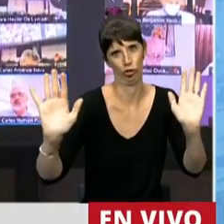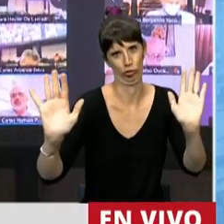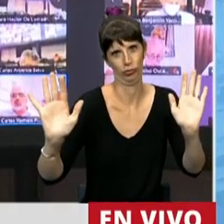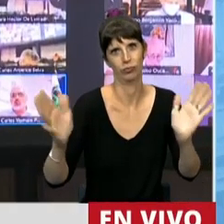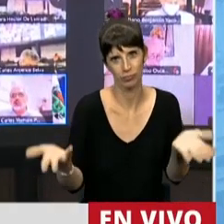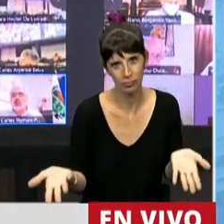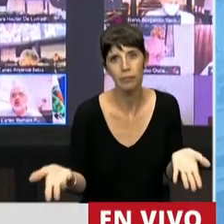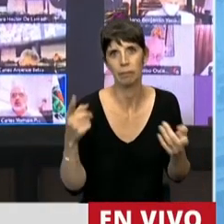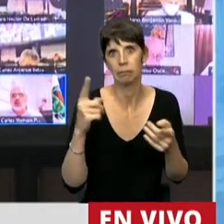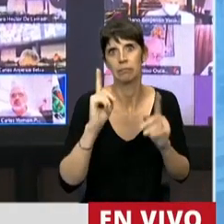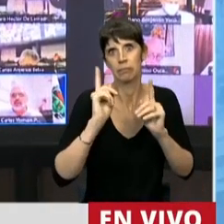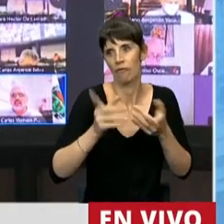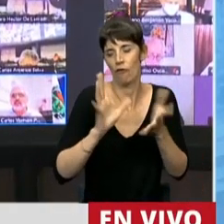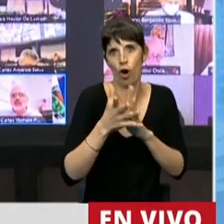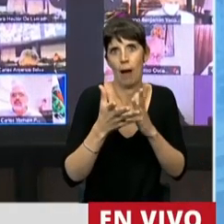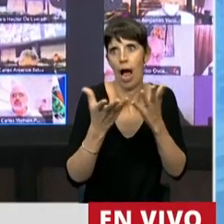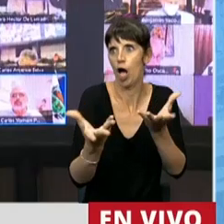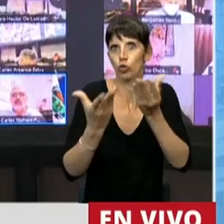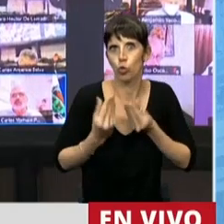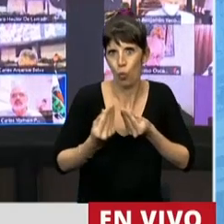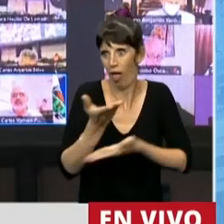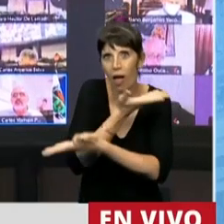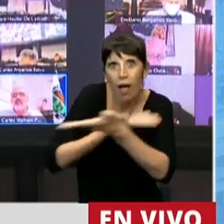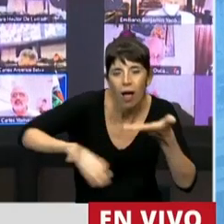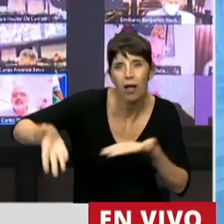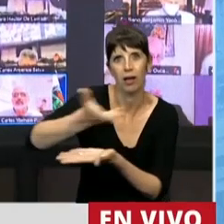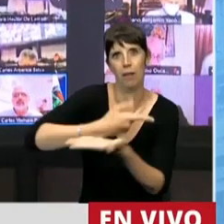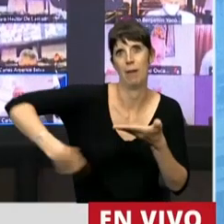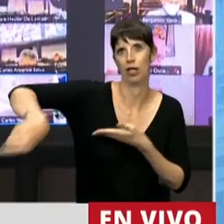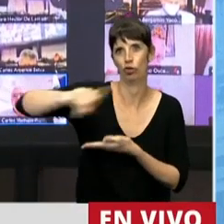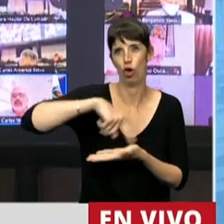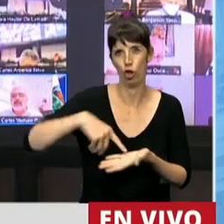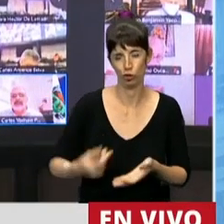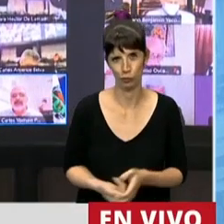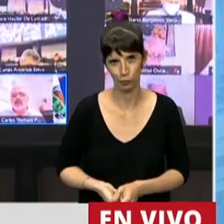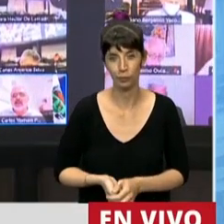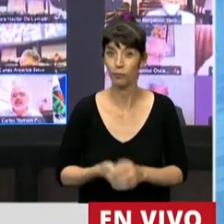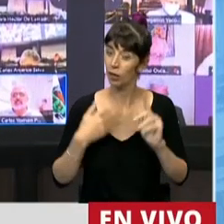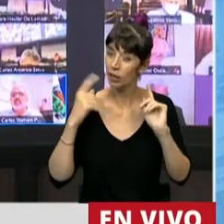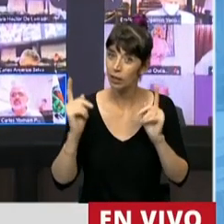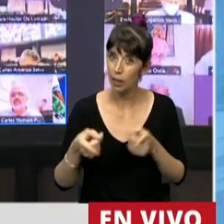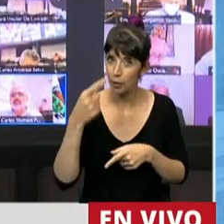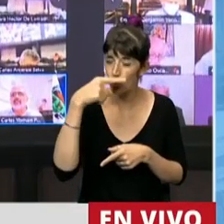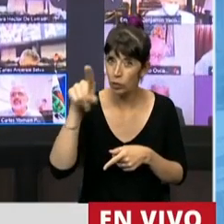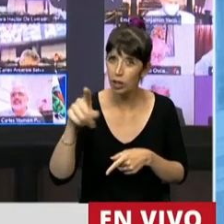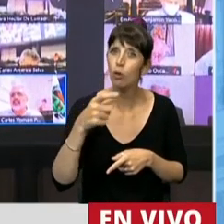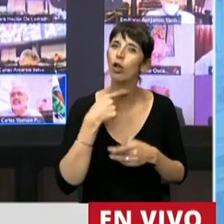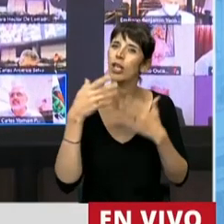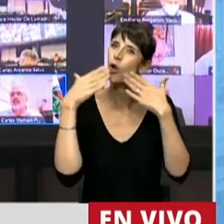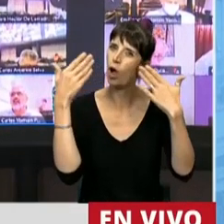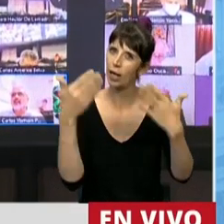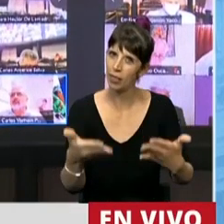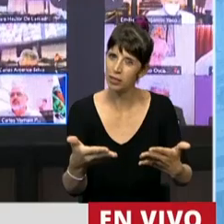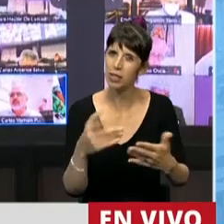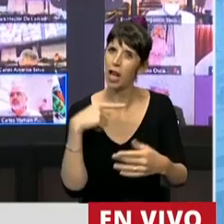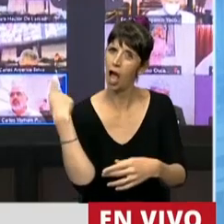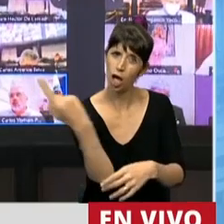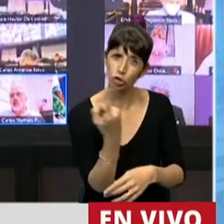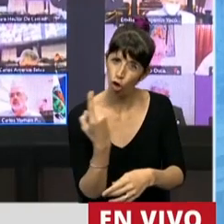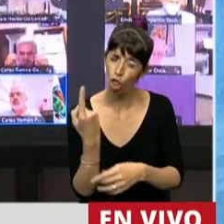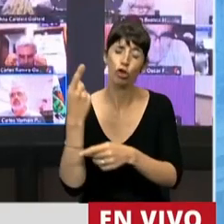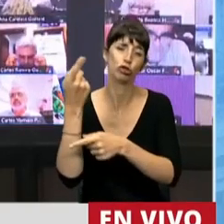que todos hacemos en este momento tan difícil. Y para terminar, señor presidente, es agradecerle a todos